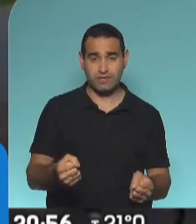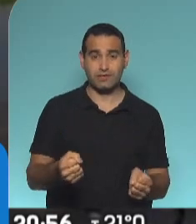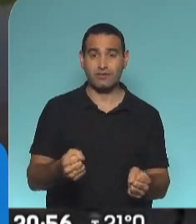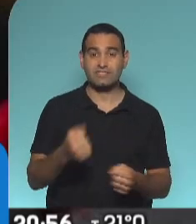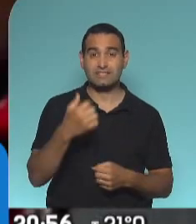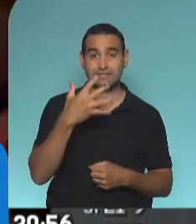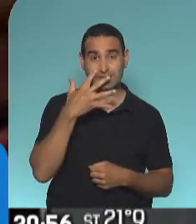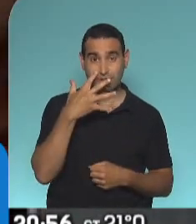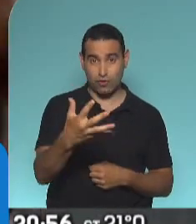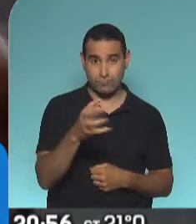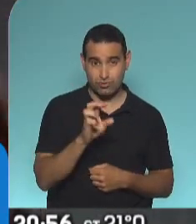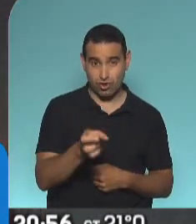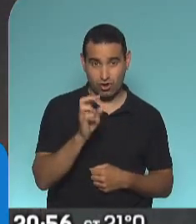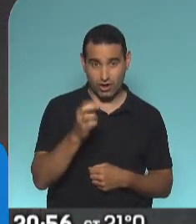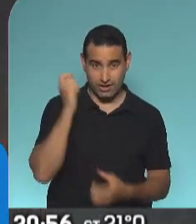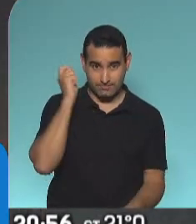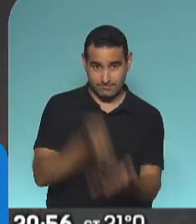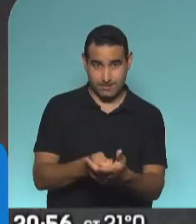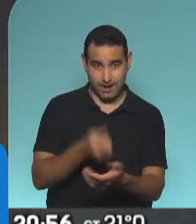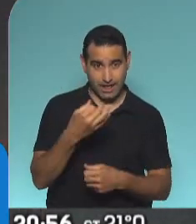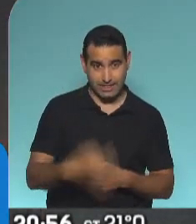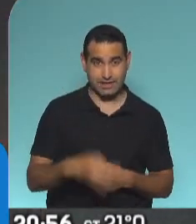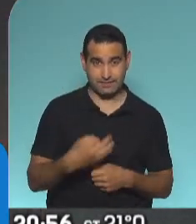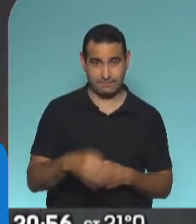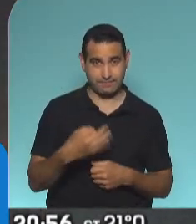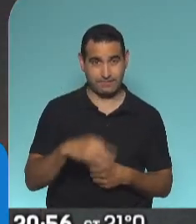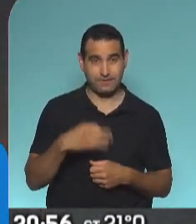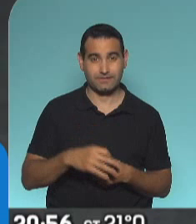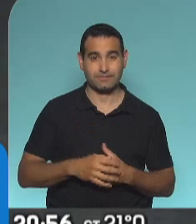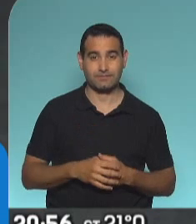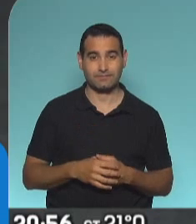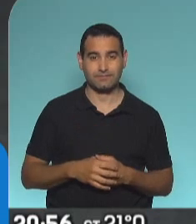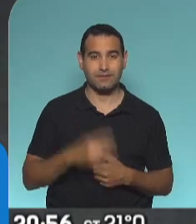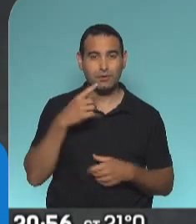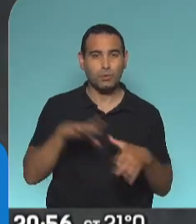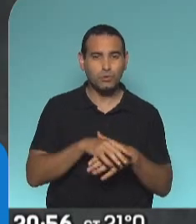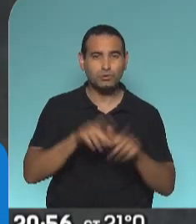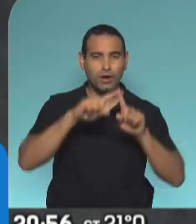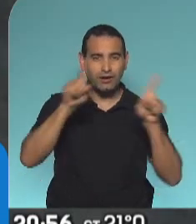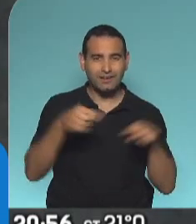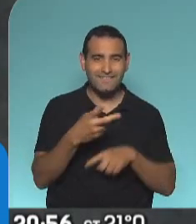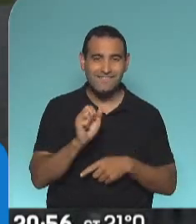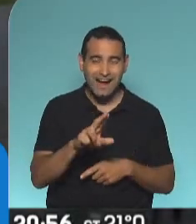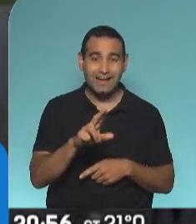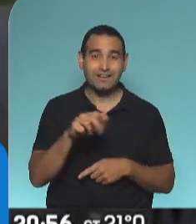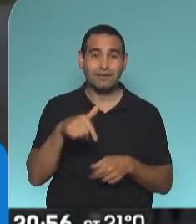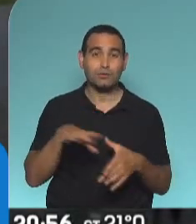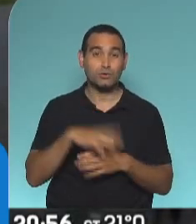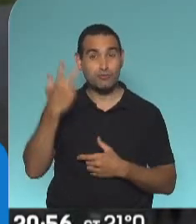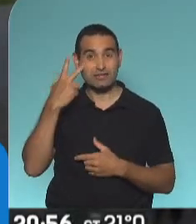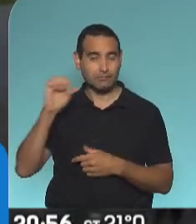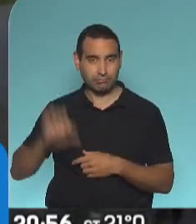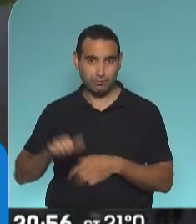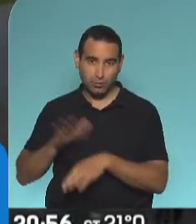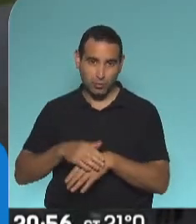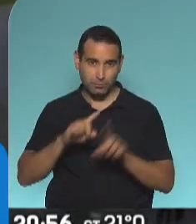5.000 de los verdes va a tener que poner. Vos viste que te mete, para colmo, con el VAR, que hoy Messi, bueno, se vio perjudicado, si se